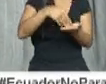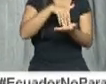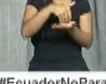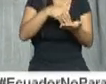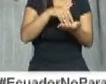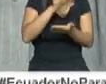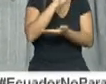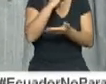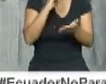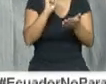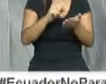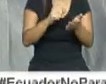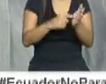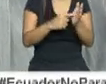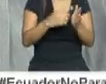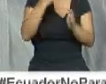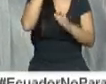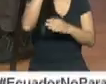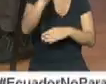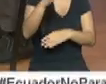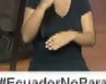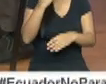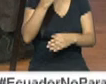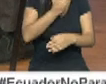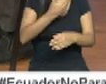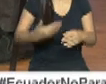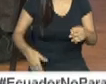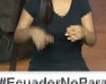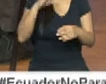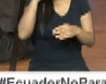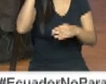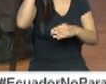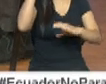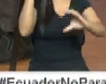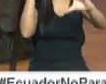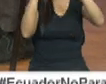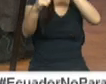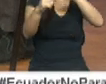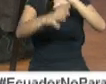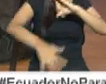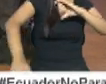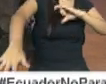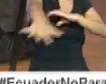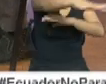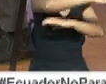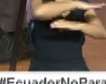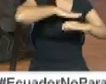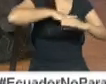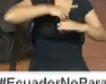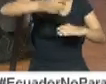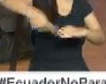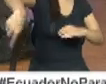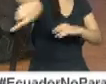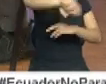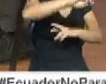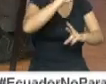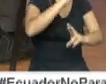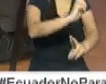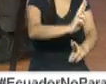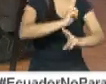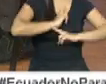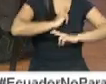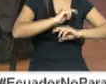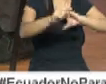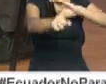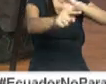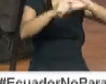presidente vía un correo, ¿no?, le responden, bueno, y no sé